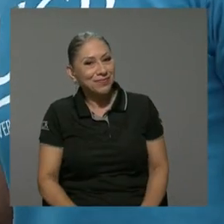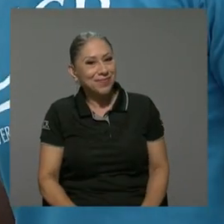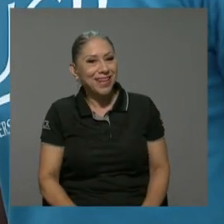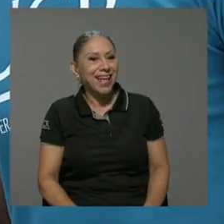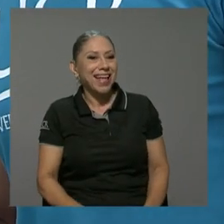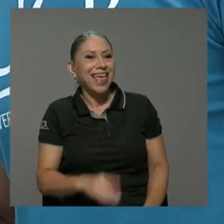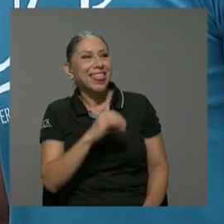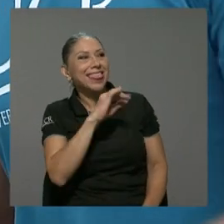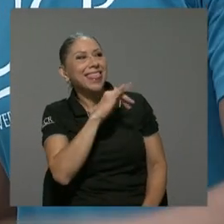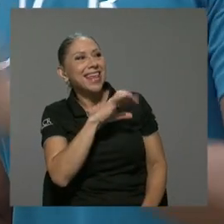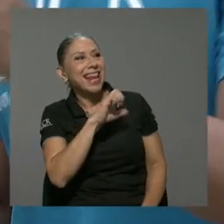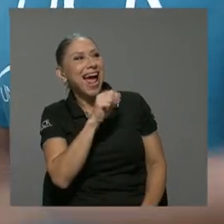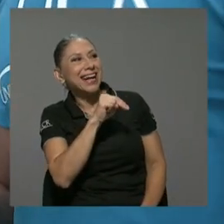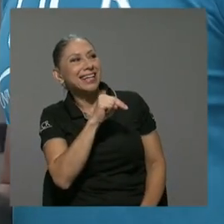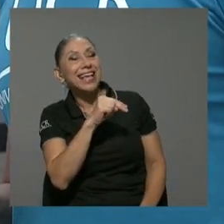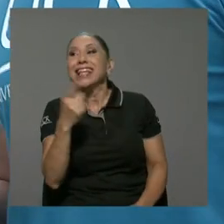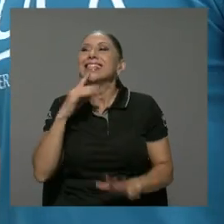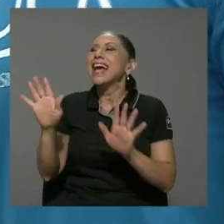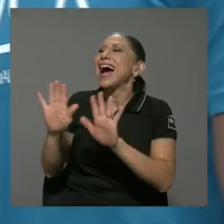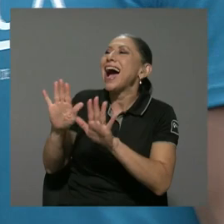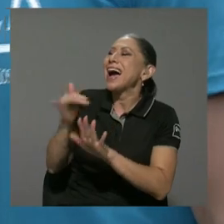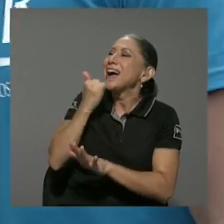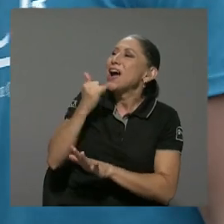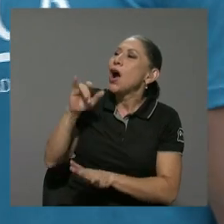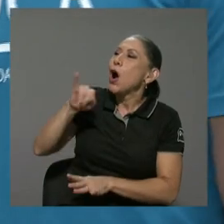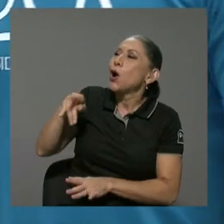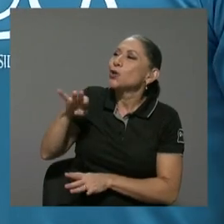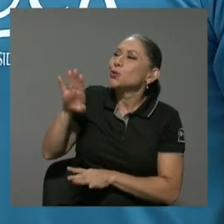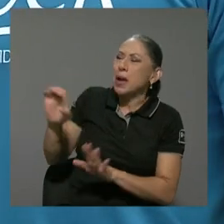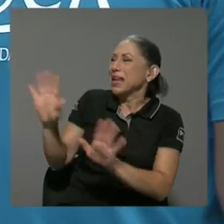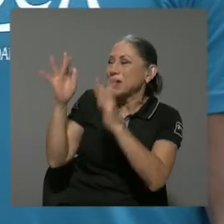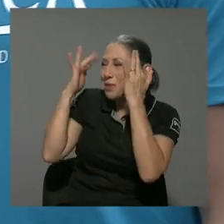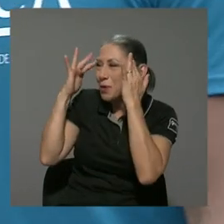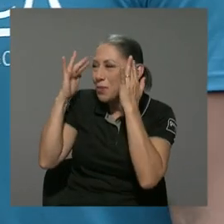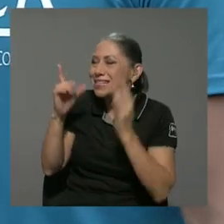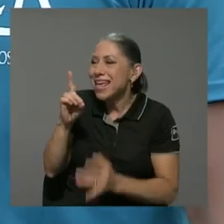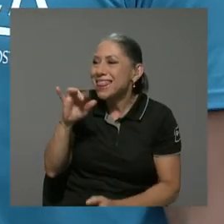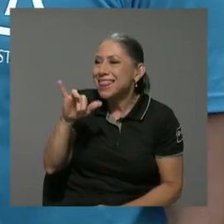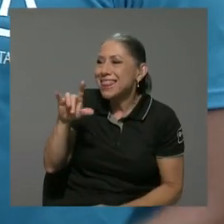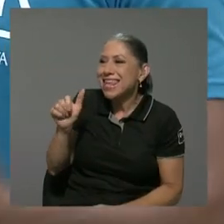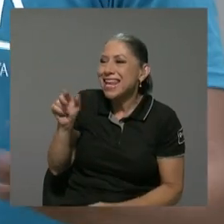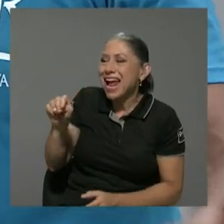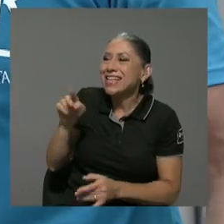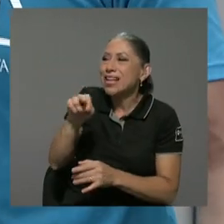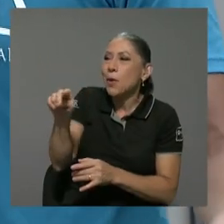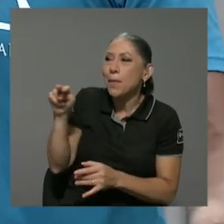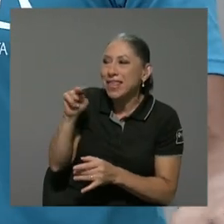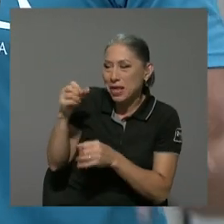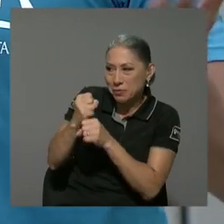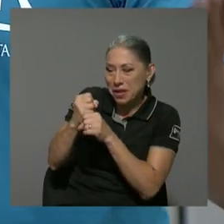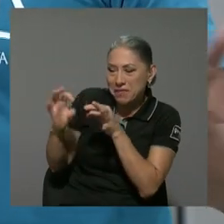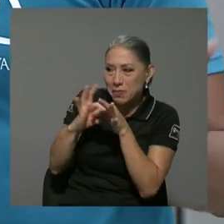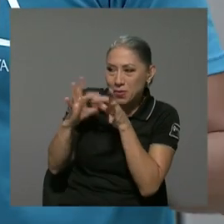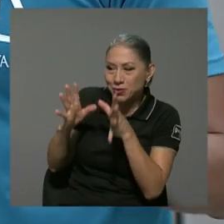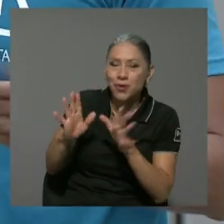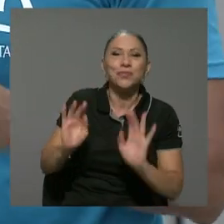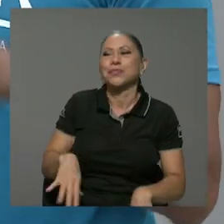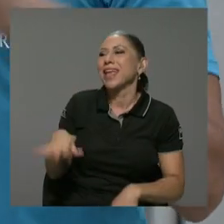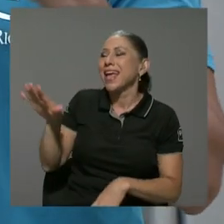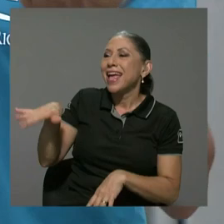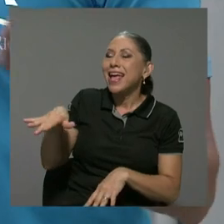Josué, no te preocupes, Dylan es el compañero de producción. Don Diego, contanos qué es lo que